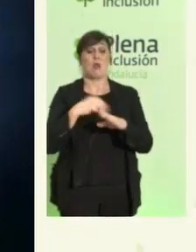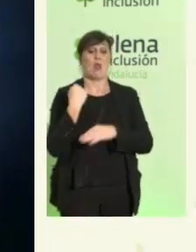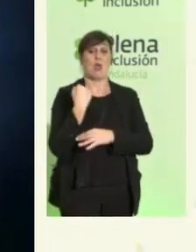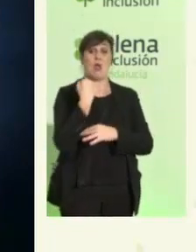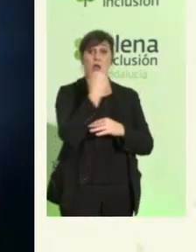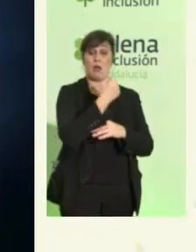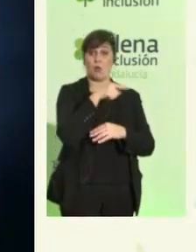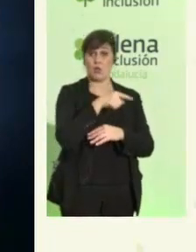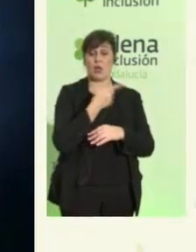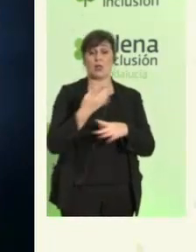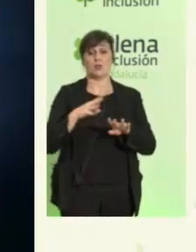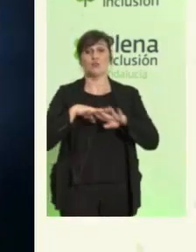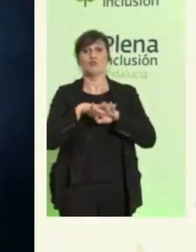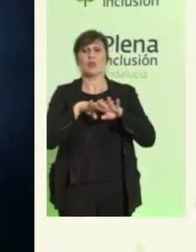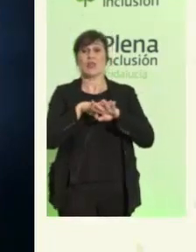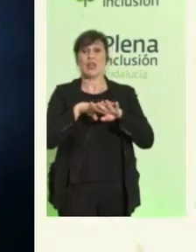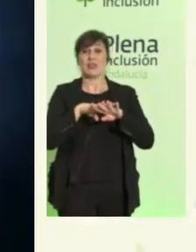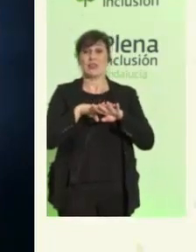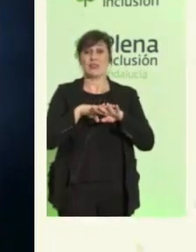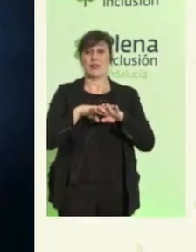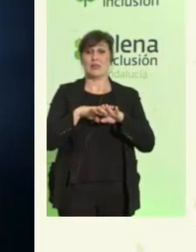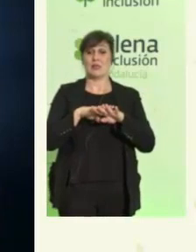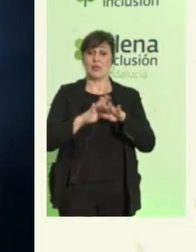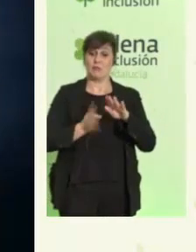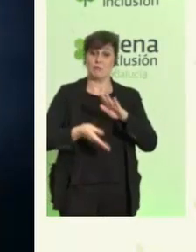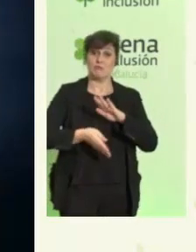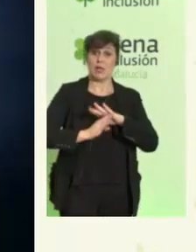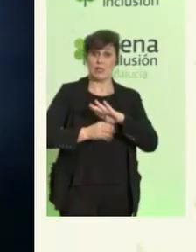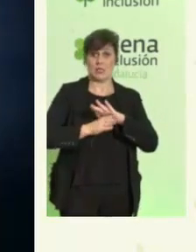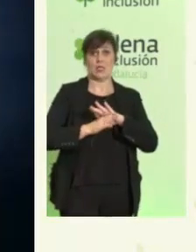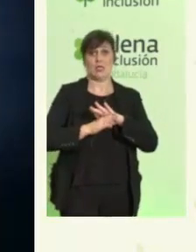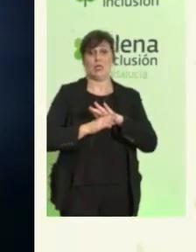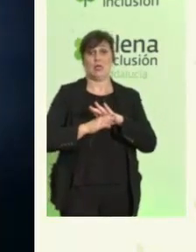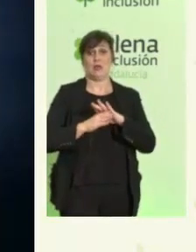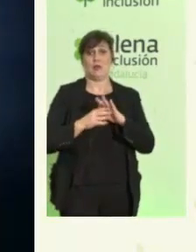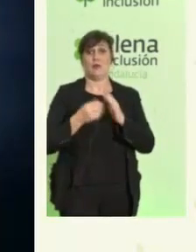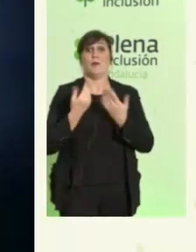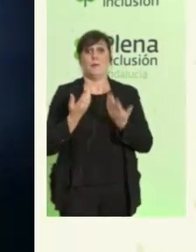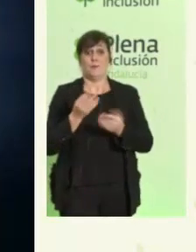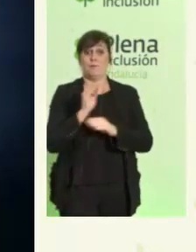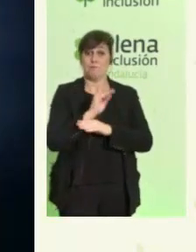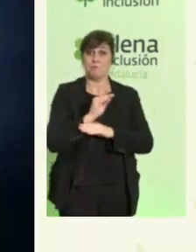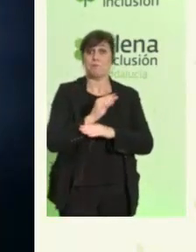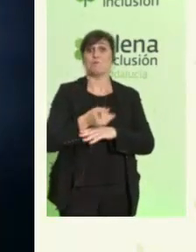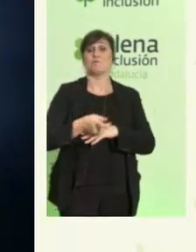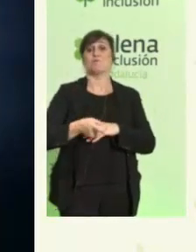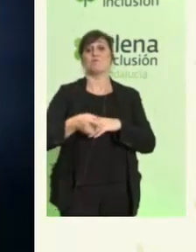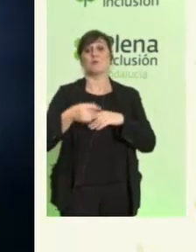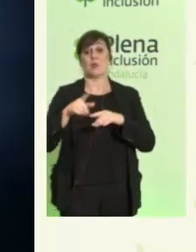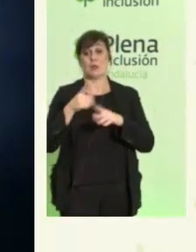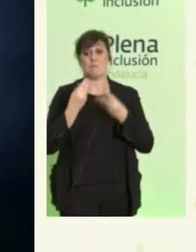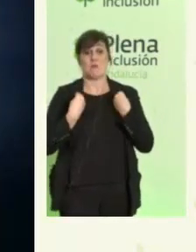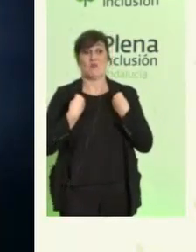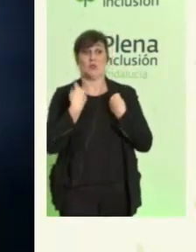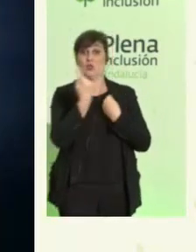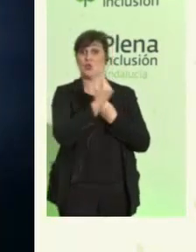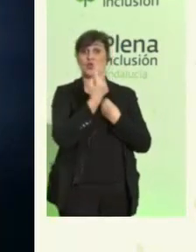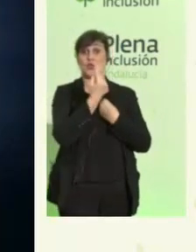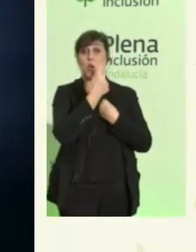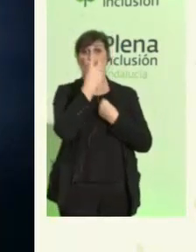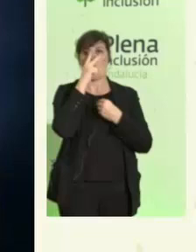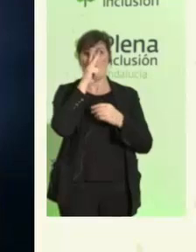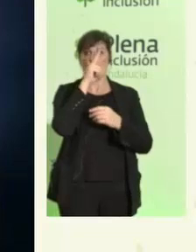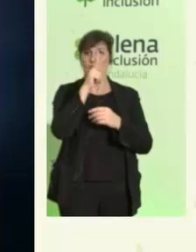estar de forma más permanente. Y luego vivió solo durante